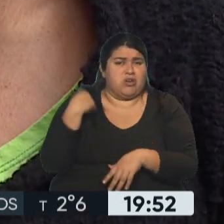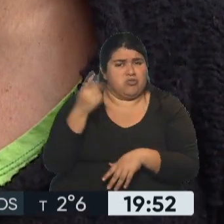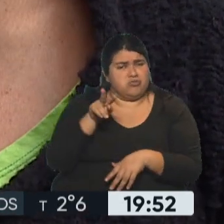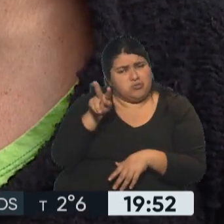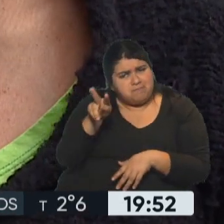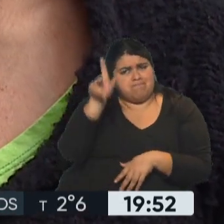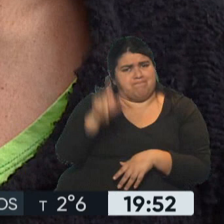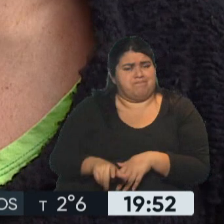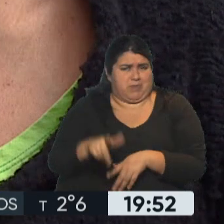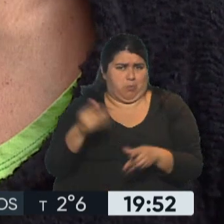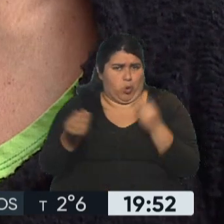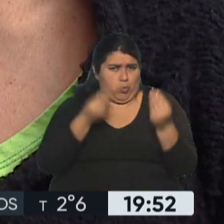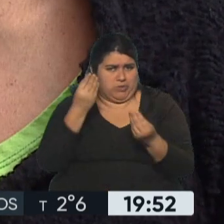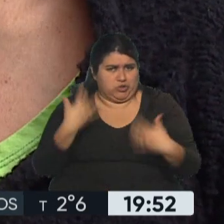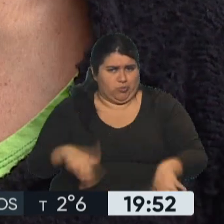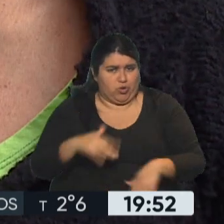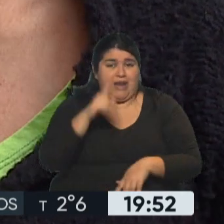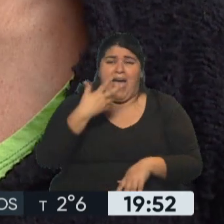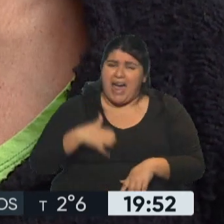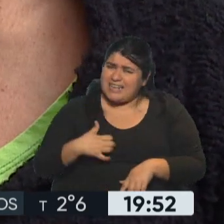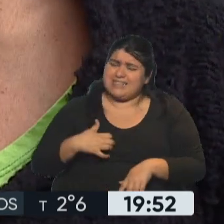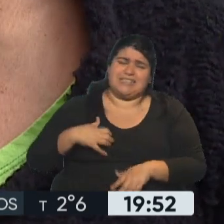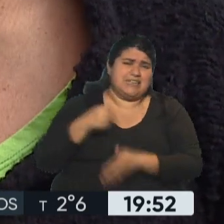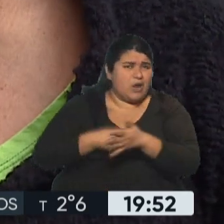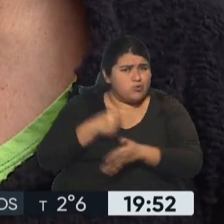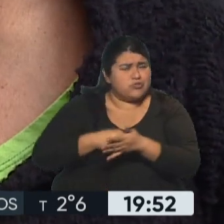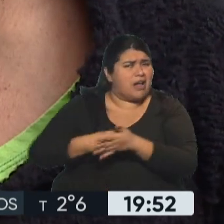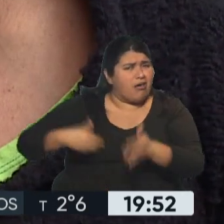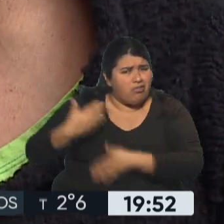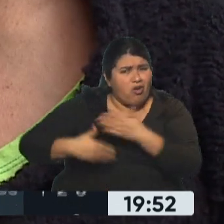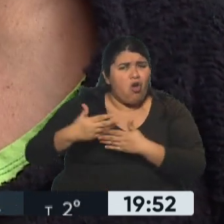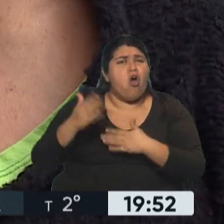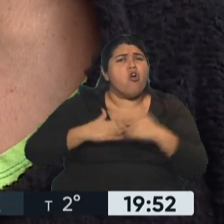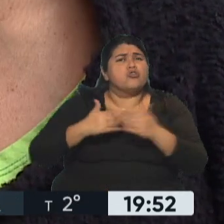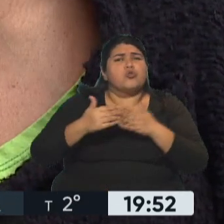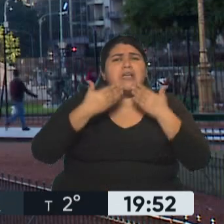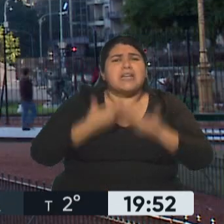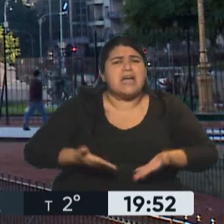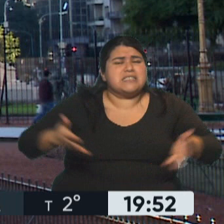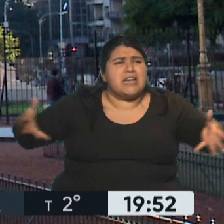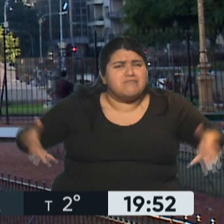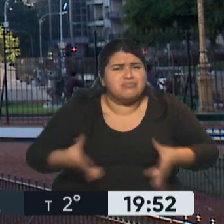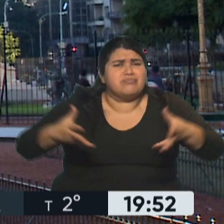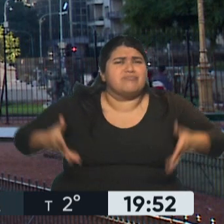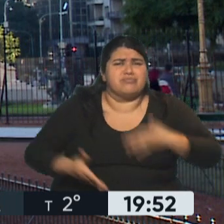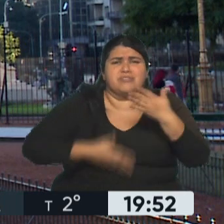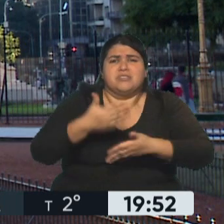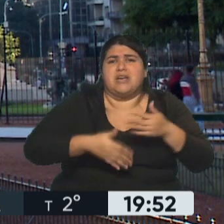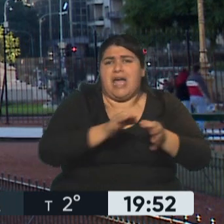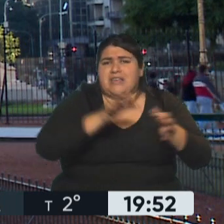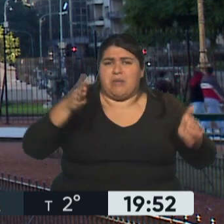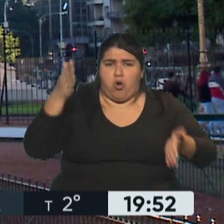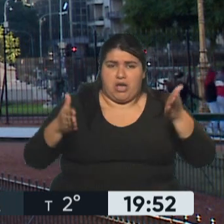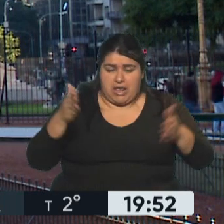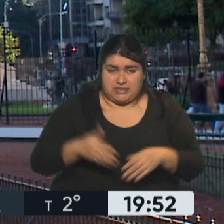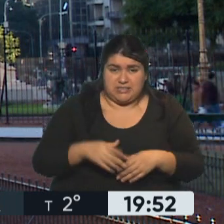muy grande, porque la verdad es que a la Argentina le ha costado demasiado construir esta democracia para que hoy haya expresiones que